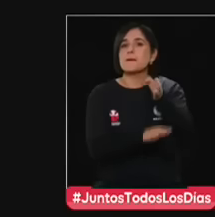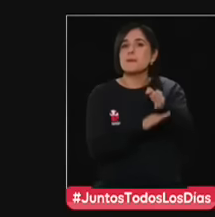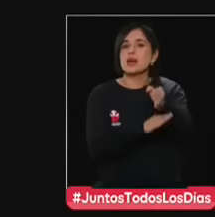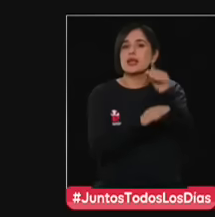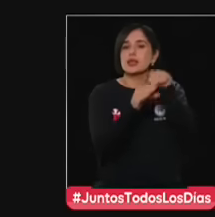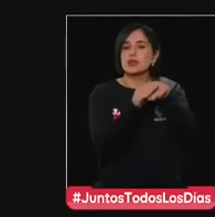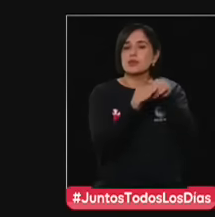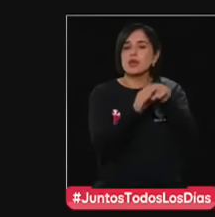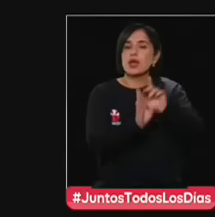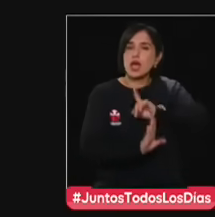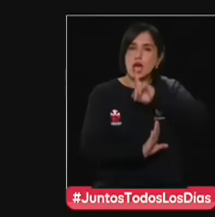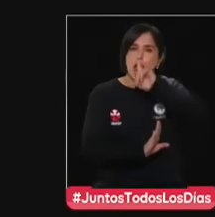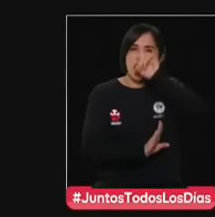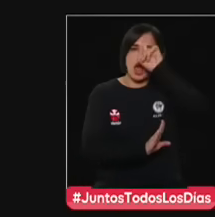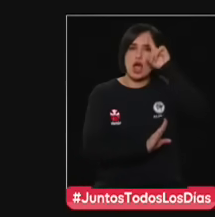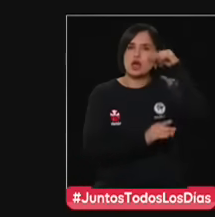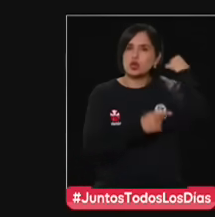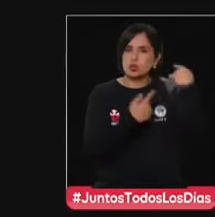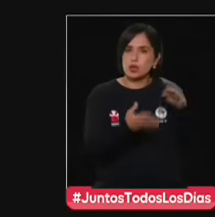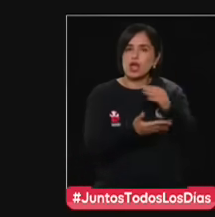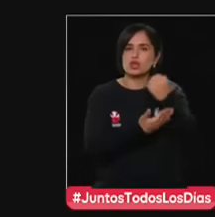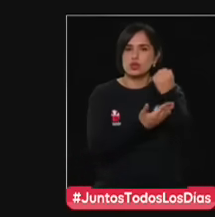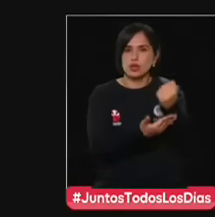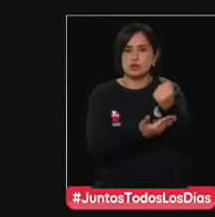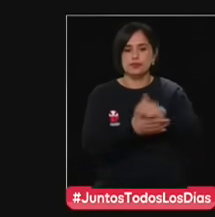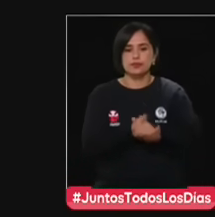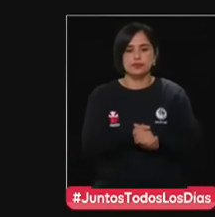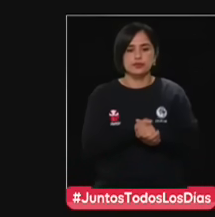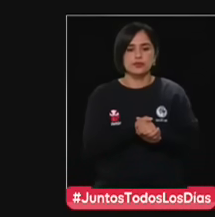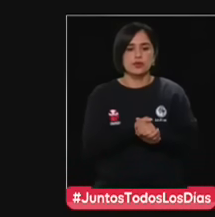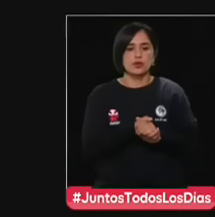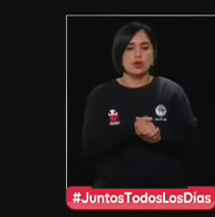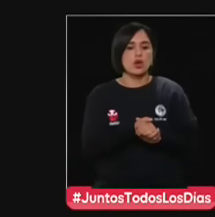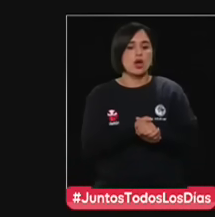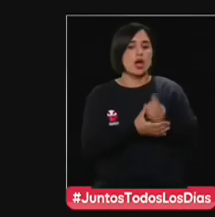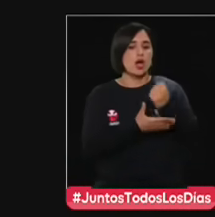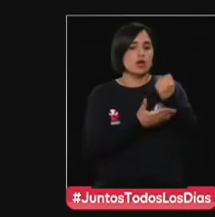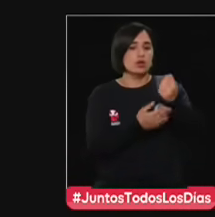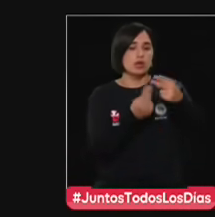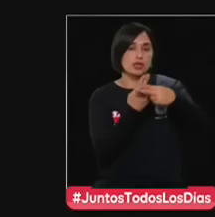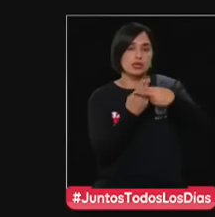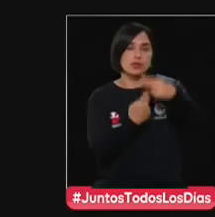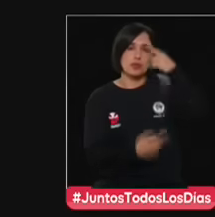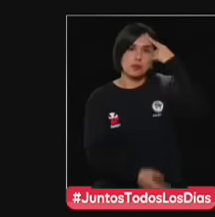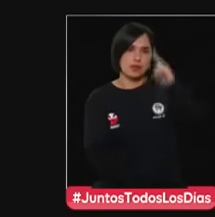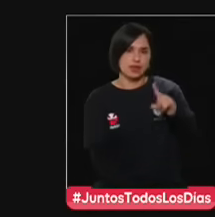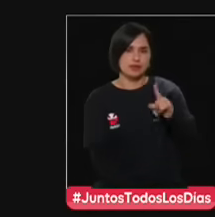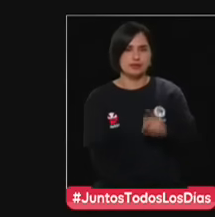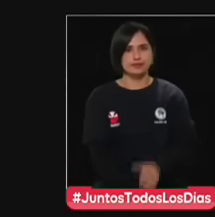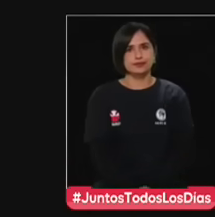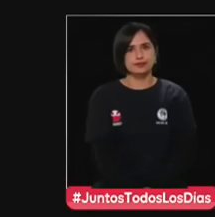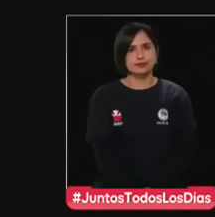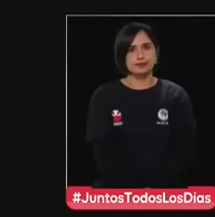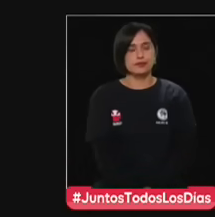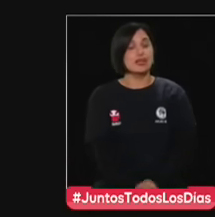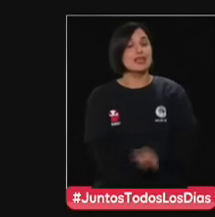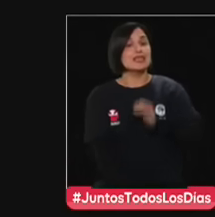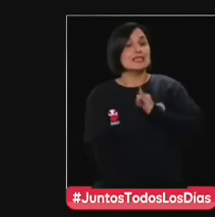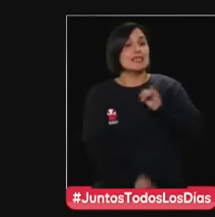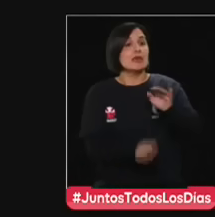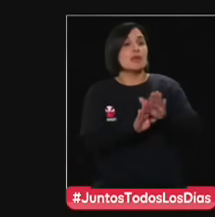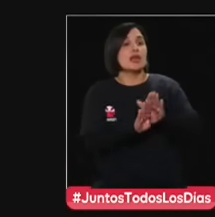para que se vayan acostumbrando a colaborar. Uno va, dona, colabora, ayuda a la Teletón, pero uno lo ve siempre de